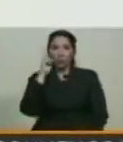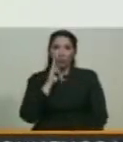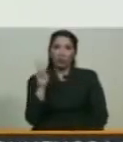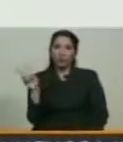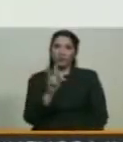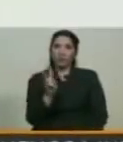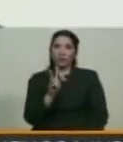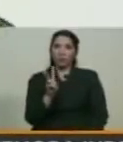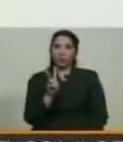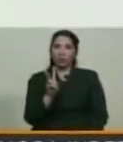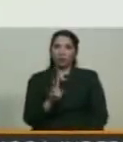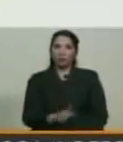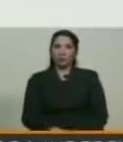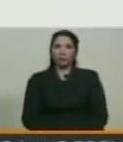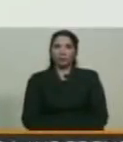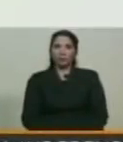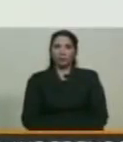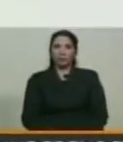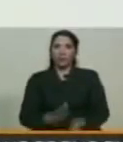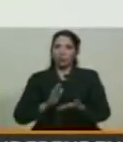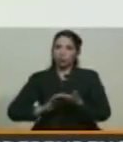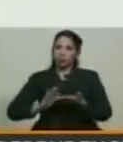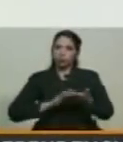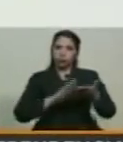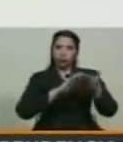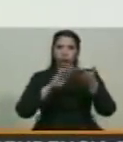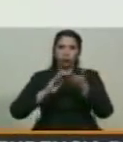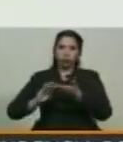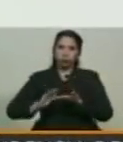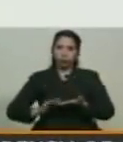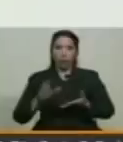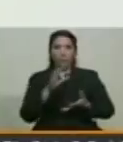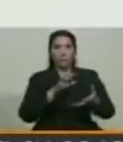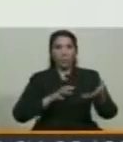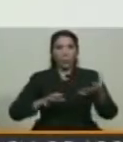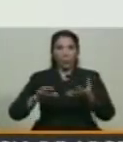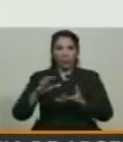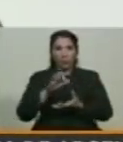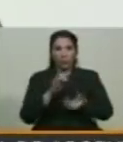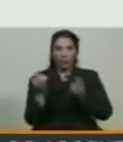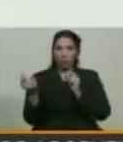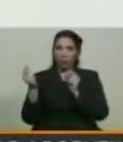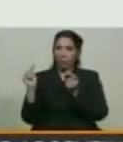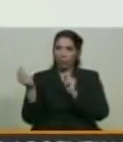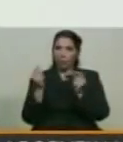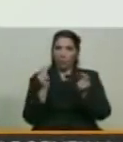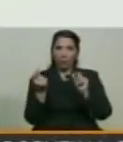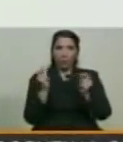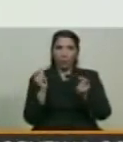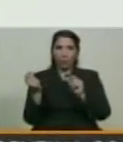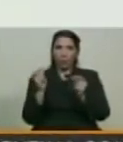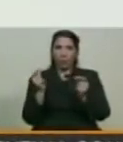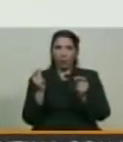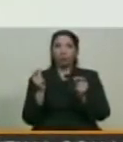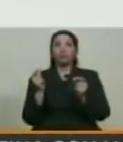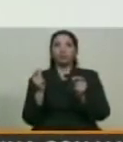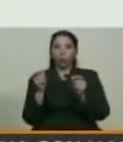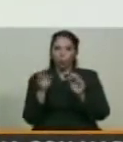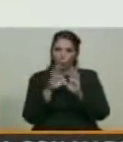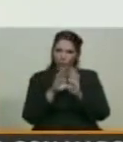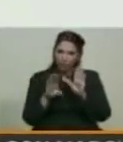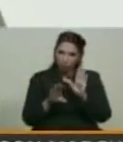dirimir y solventar todos los asuntos que haya que discutir a través de la vía constitucional, de la